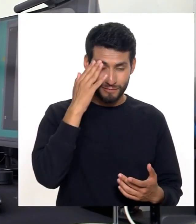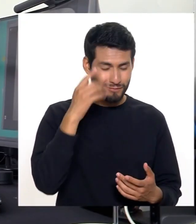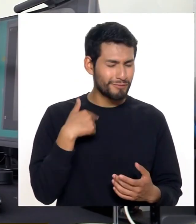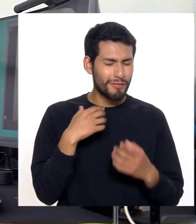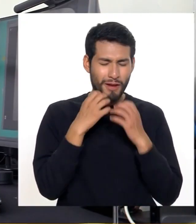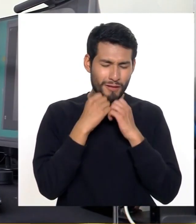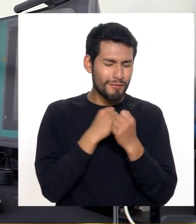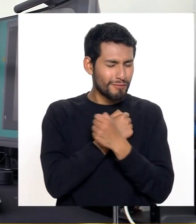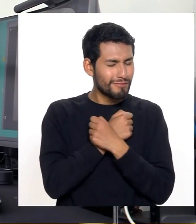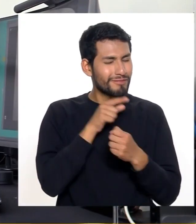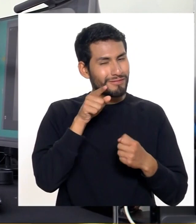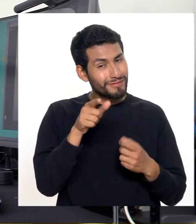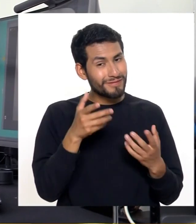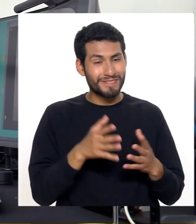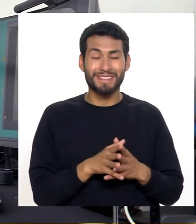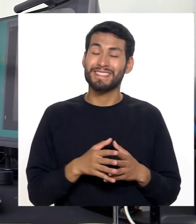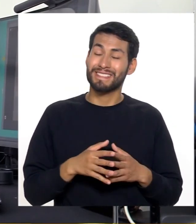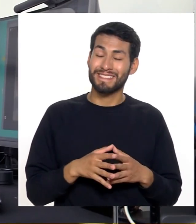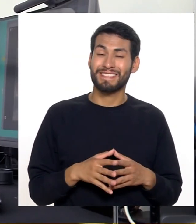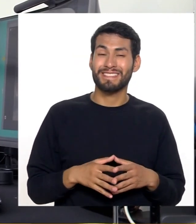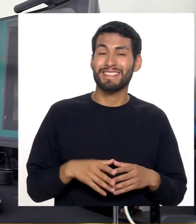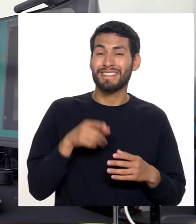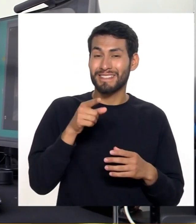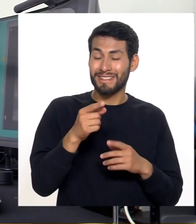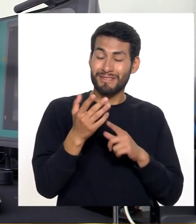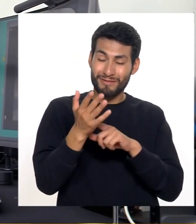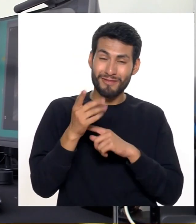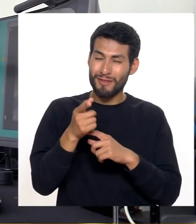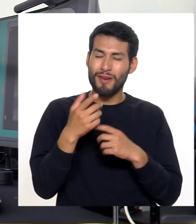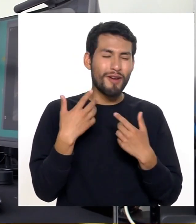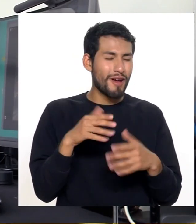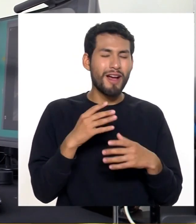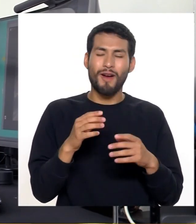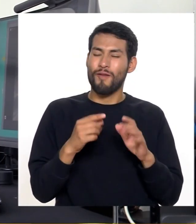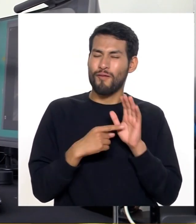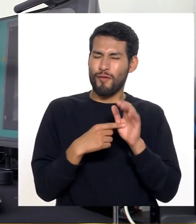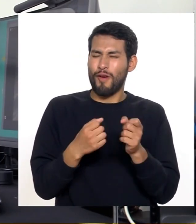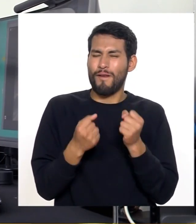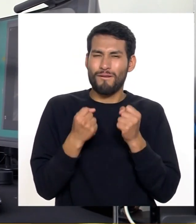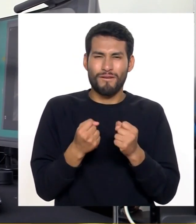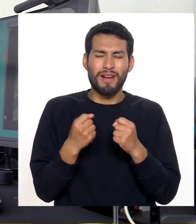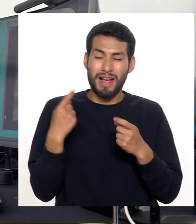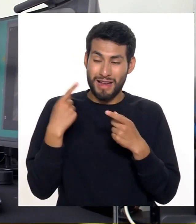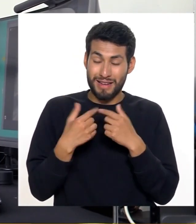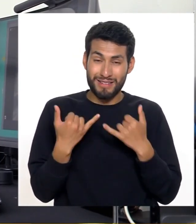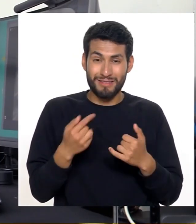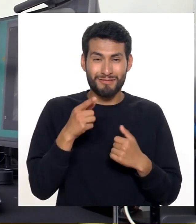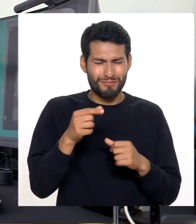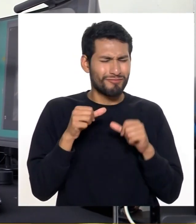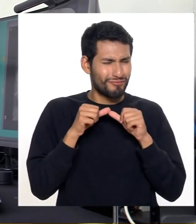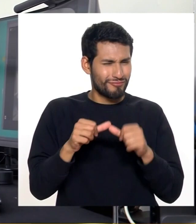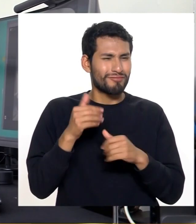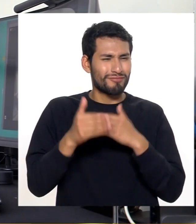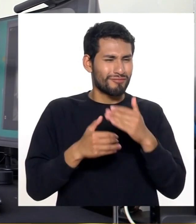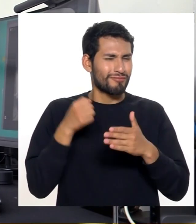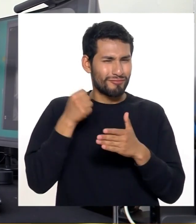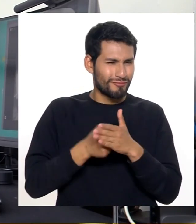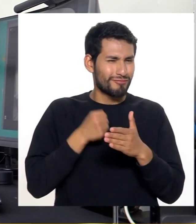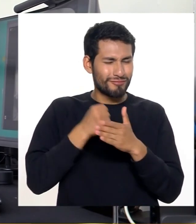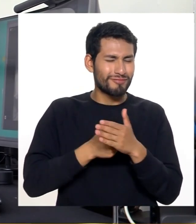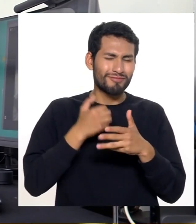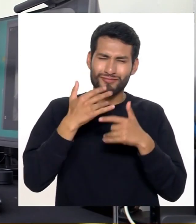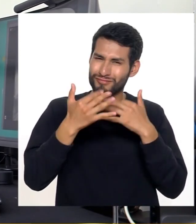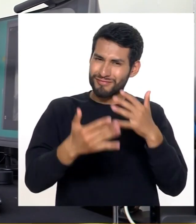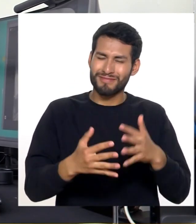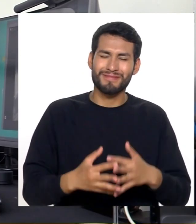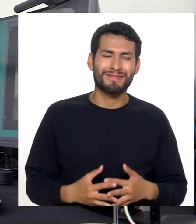Mi querida Bu, nada, sabes que te adoro, te quiero, has demostrado una gran fortaleza hasta el momento y sé